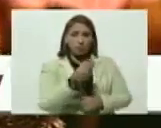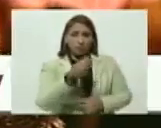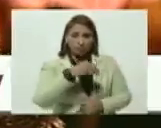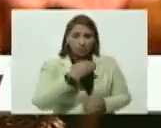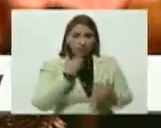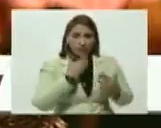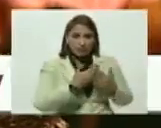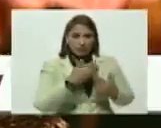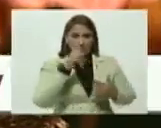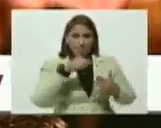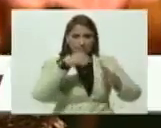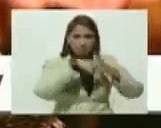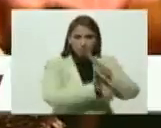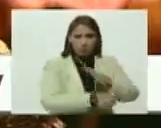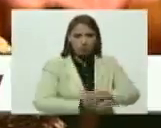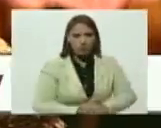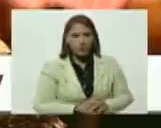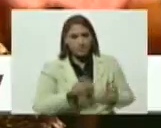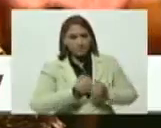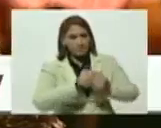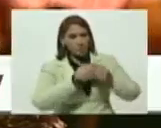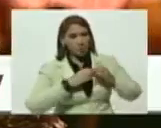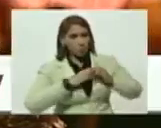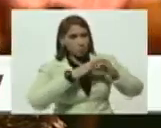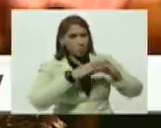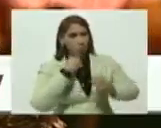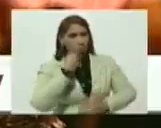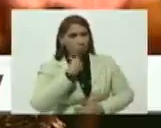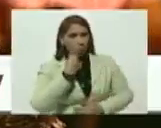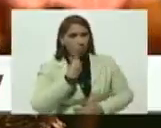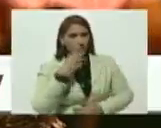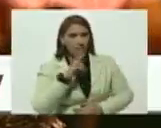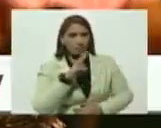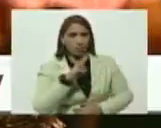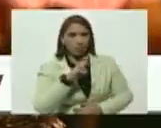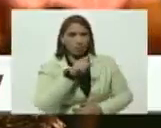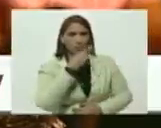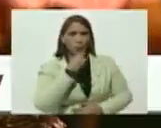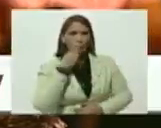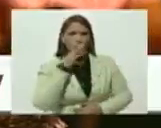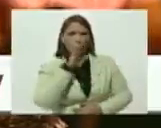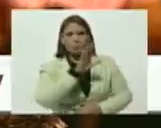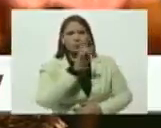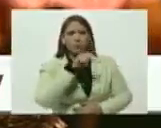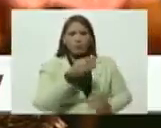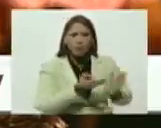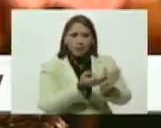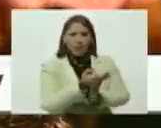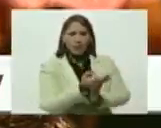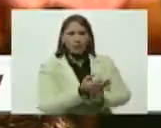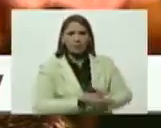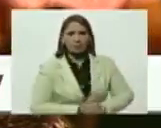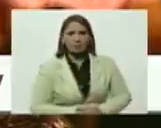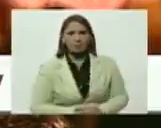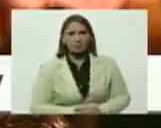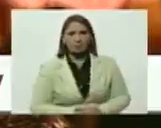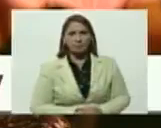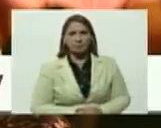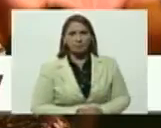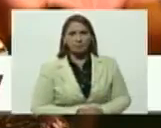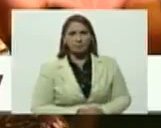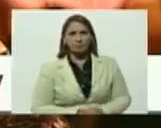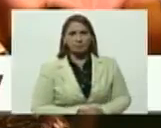agradecer profundamente desde mi corazón de joven venezolano por su compromiso, por su lealtad y sobre todo por